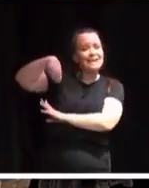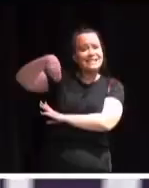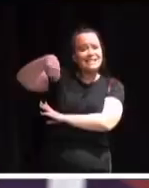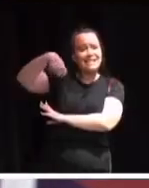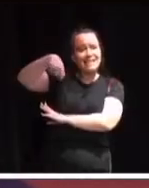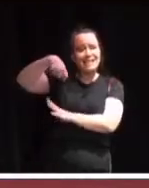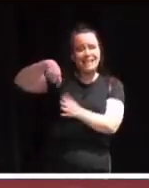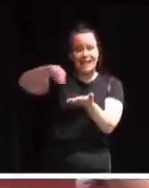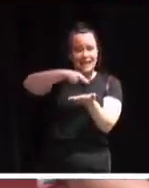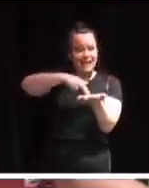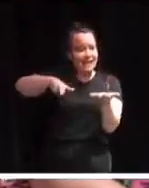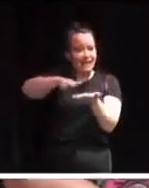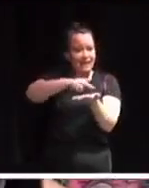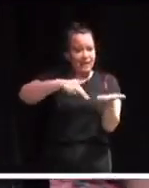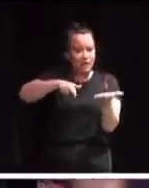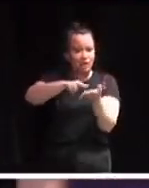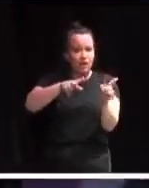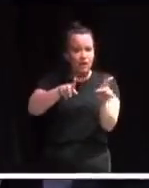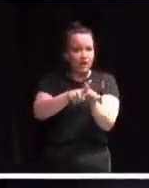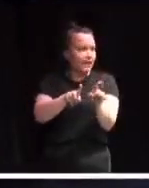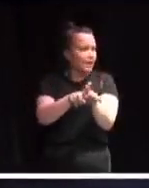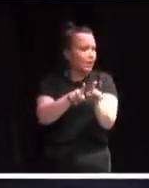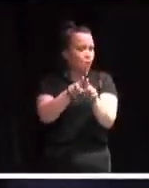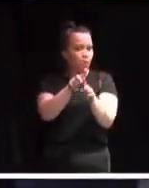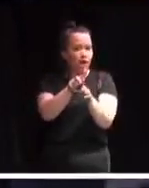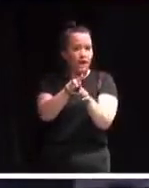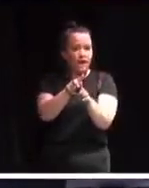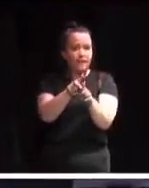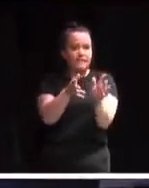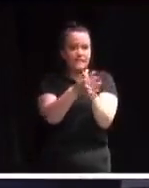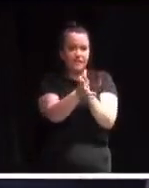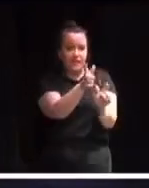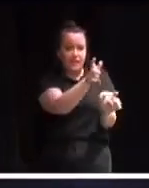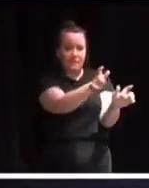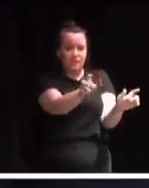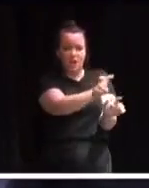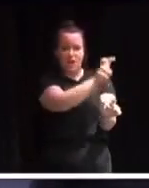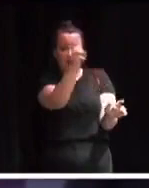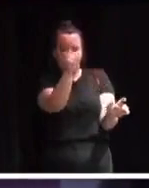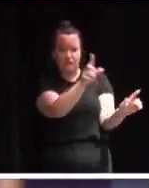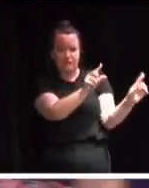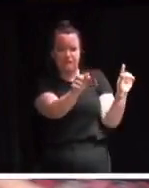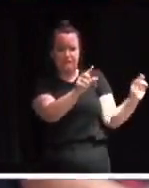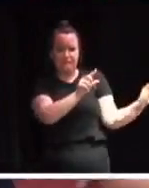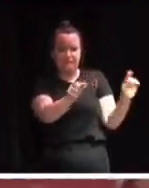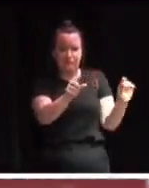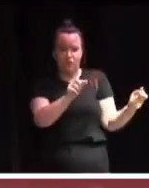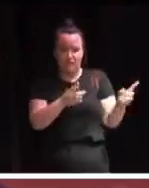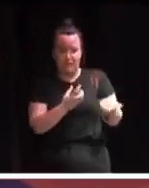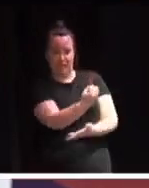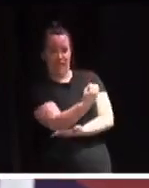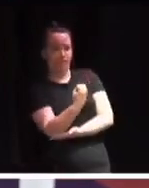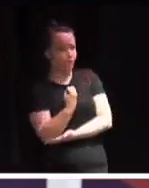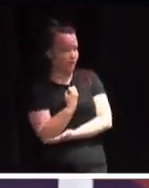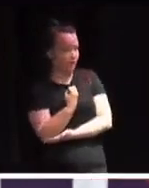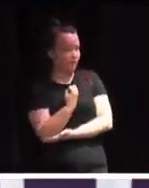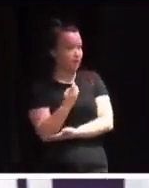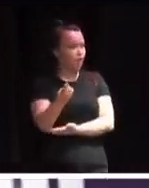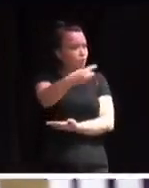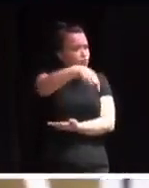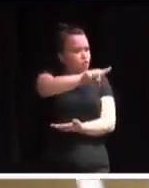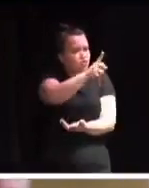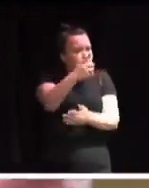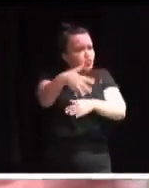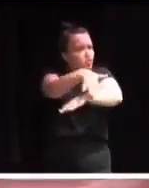regional que está sustentado por transfugas y por expulsados de partidos tenéis Un